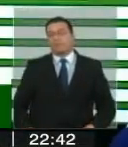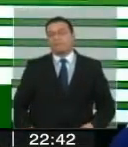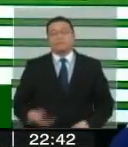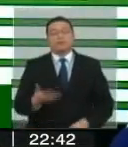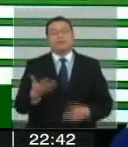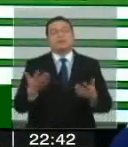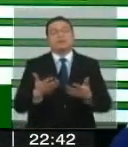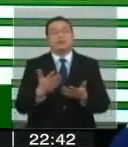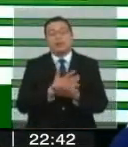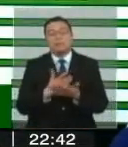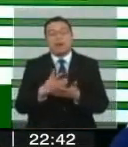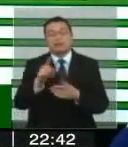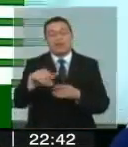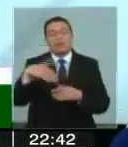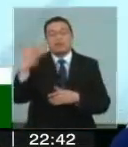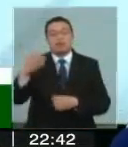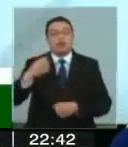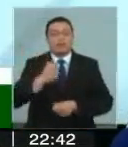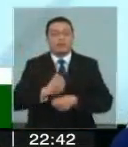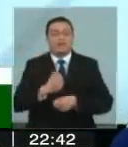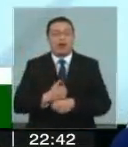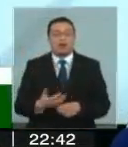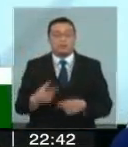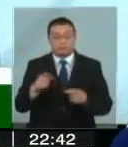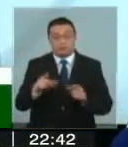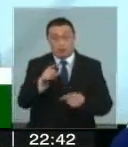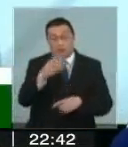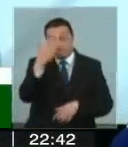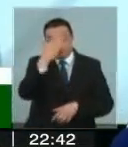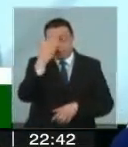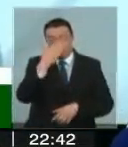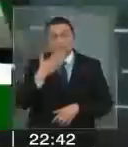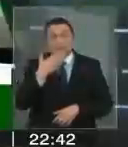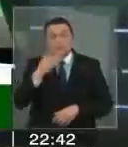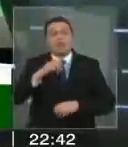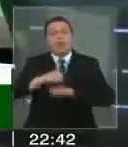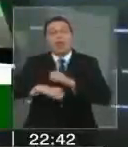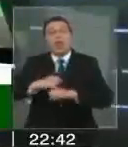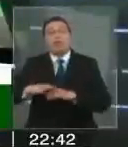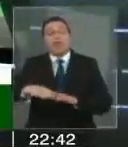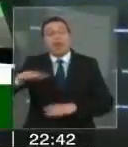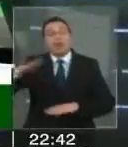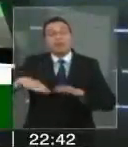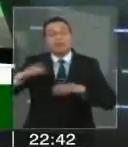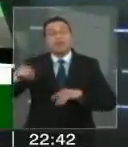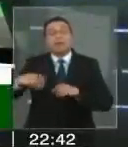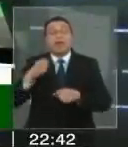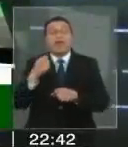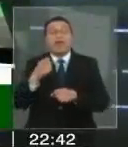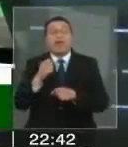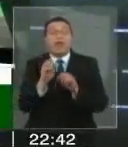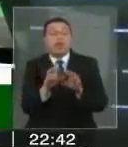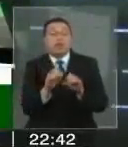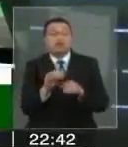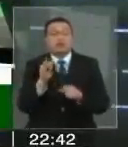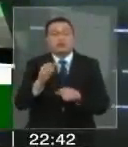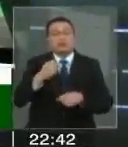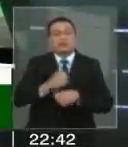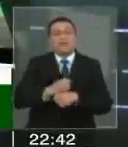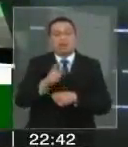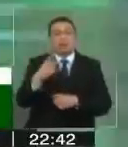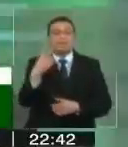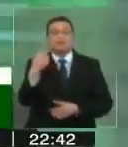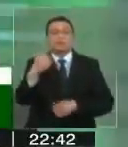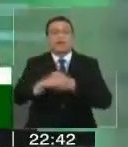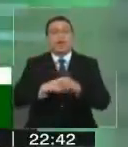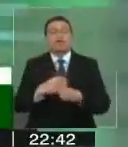¿Qué pasa luego con el trabajo? Yo sé que a ustedes les preocupa también, además, la edad respecto de educación y trabajo de Pablo, a los 26 años, ¿en